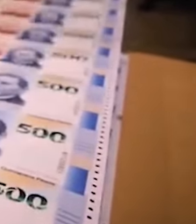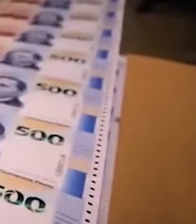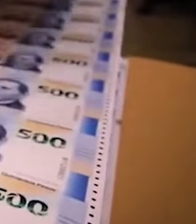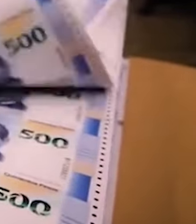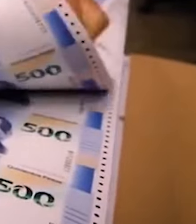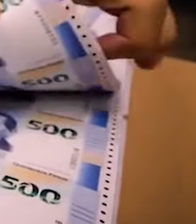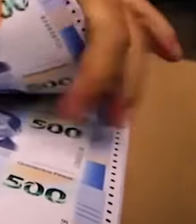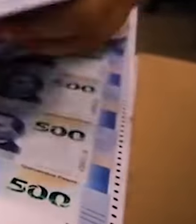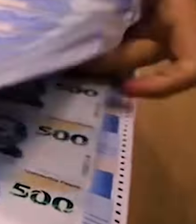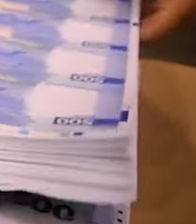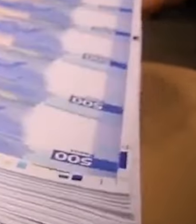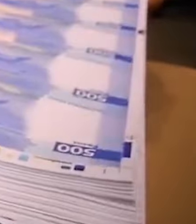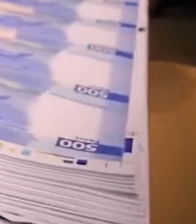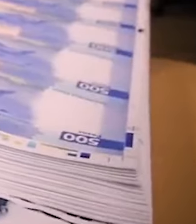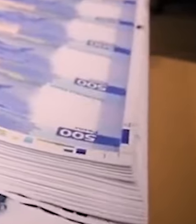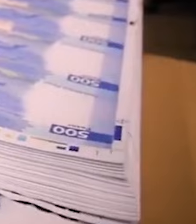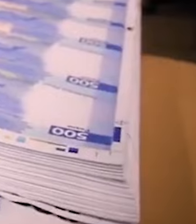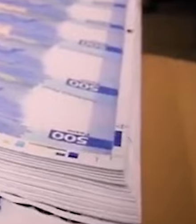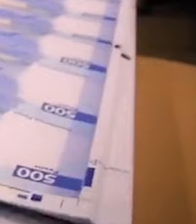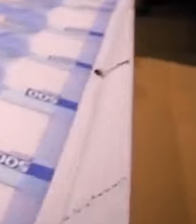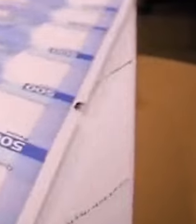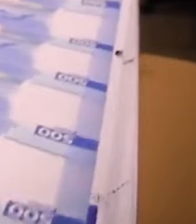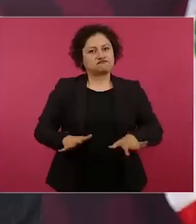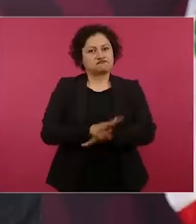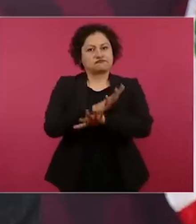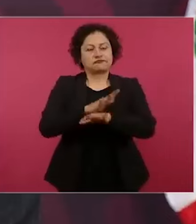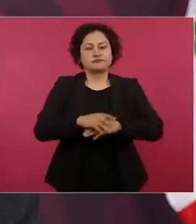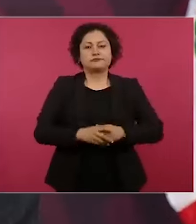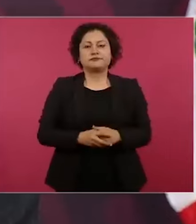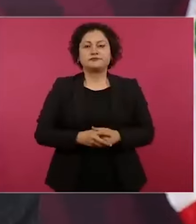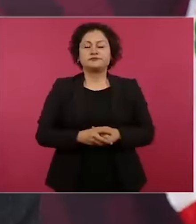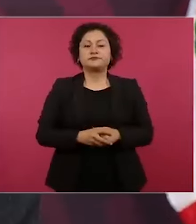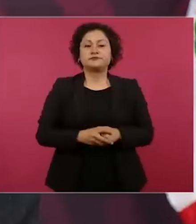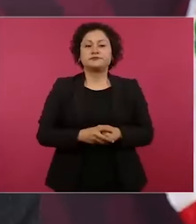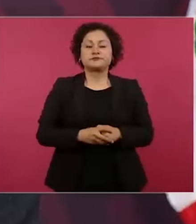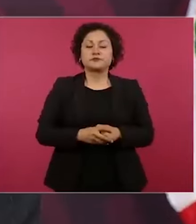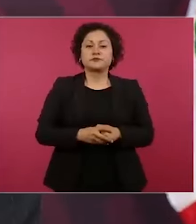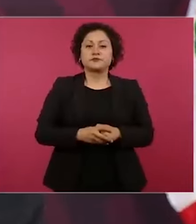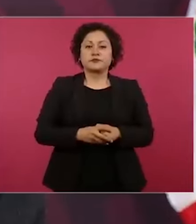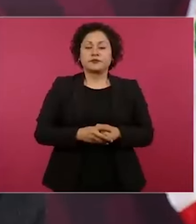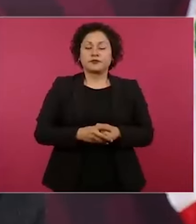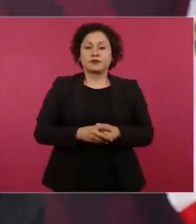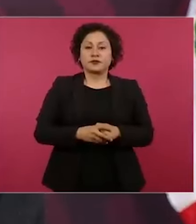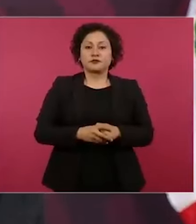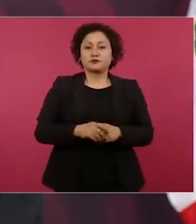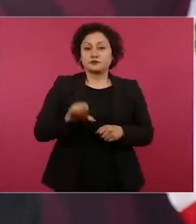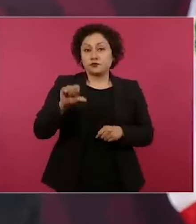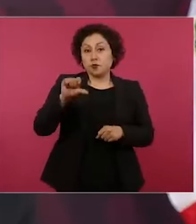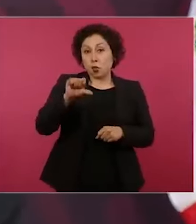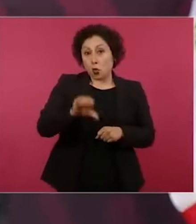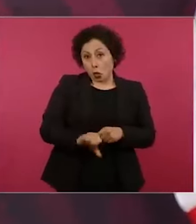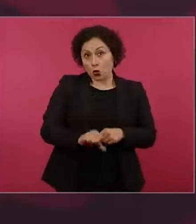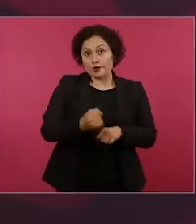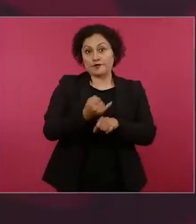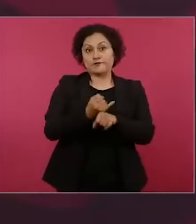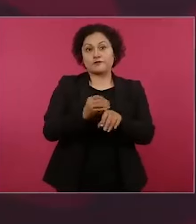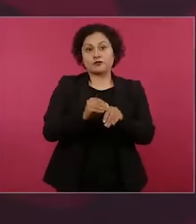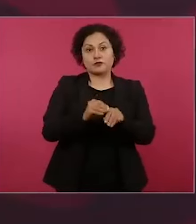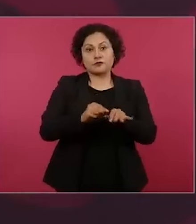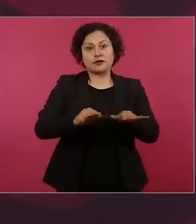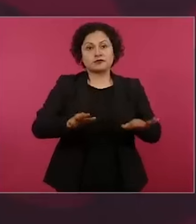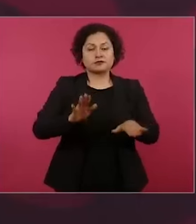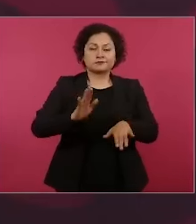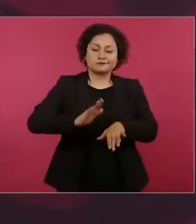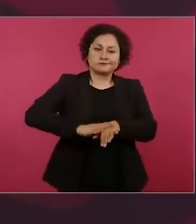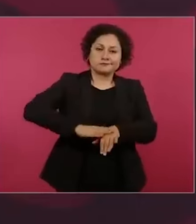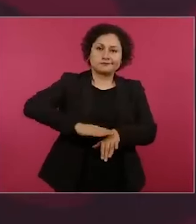Manuel López Obrador, al igual que ocurrió en todo el sexenio. La apreciación récord que tuvo la moneda nacional frente al dólar estadounidense